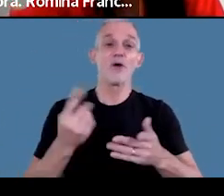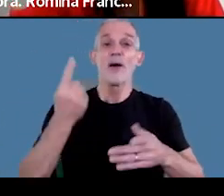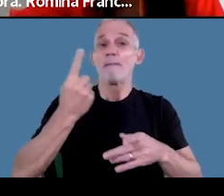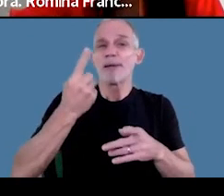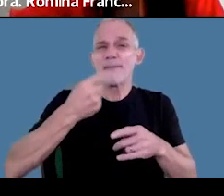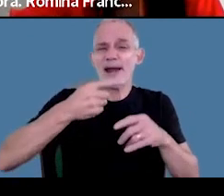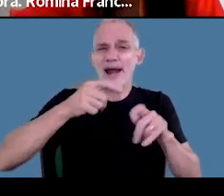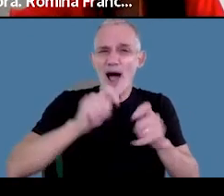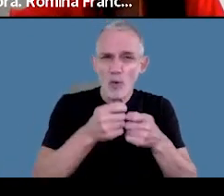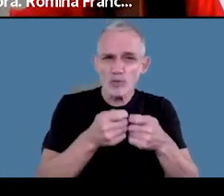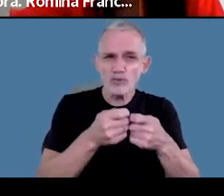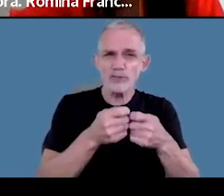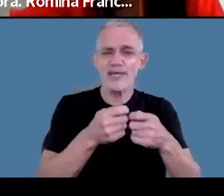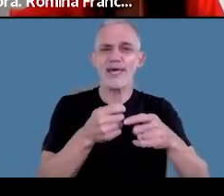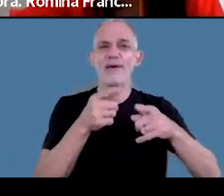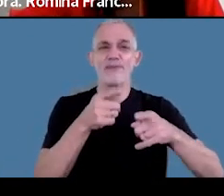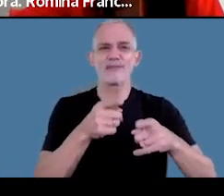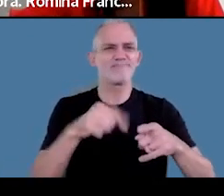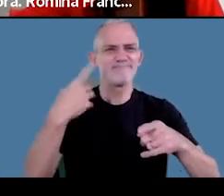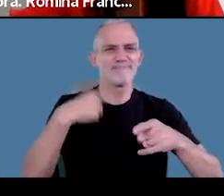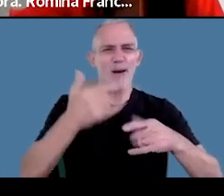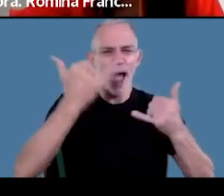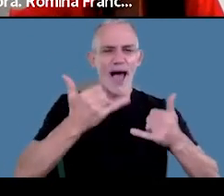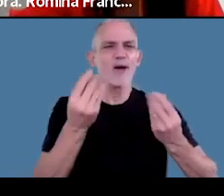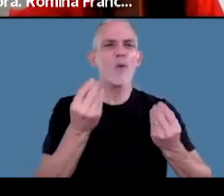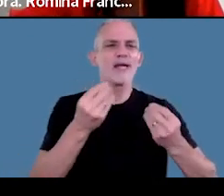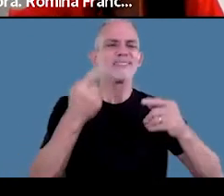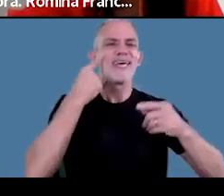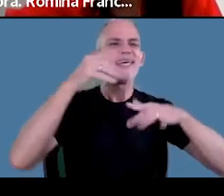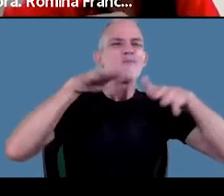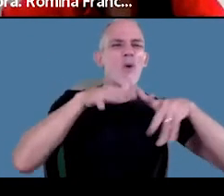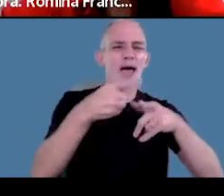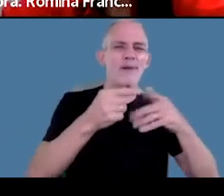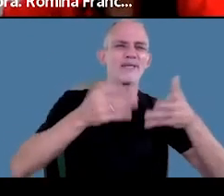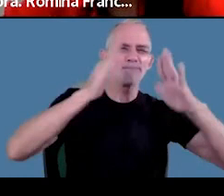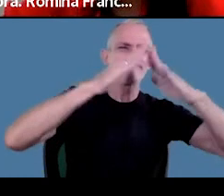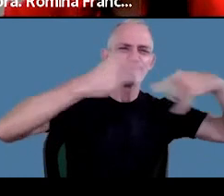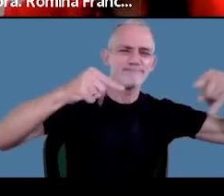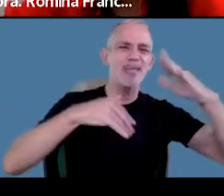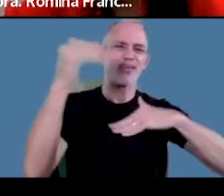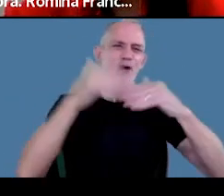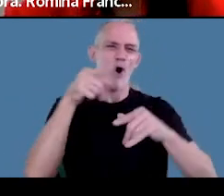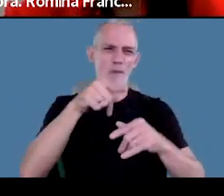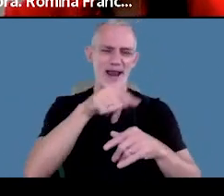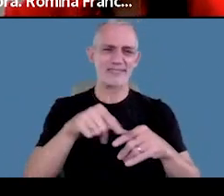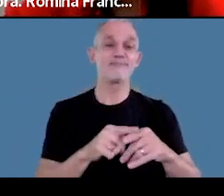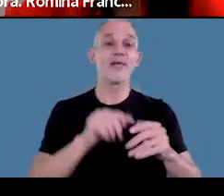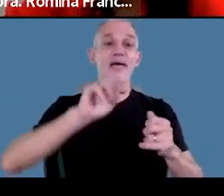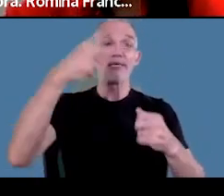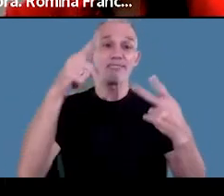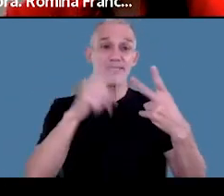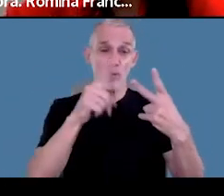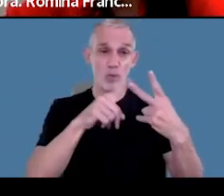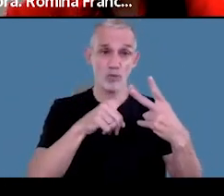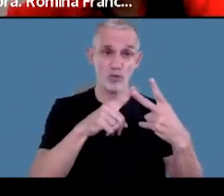ajuste, que este es uno de los más habituales, es el de los inmuebles y las obras en curso. El segundo